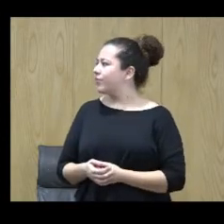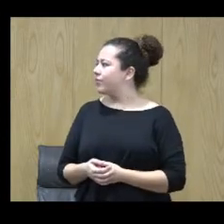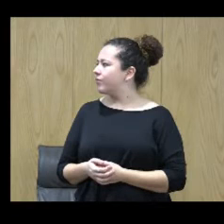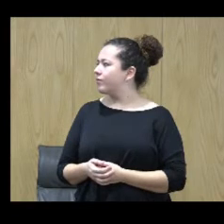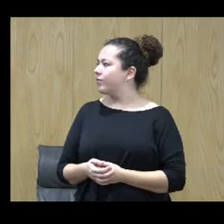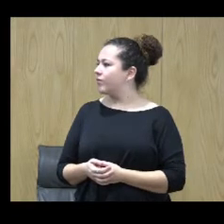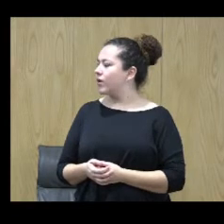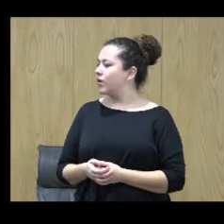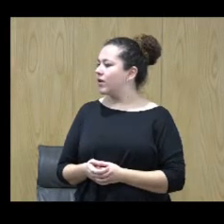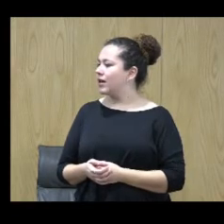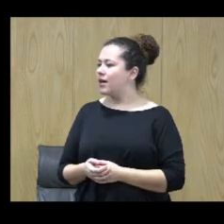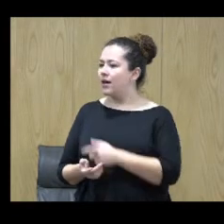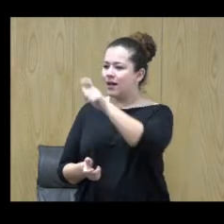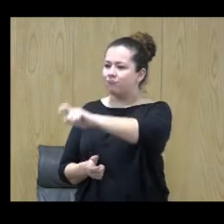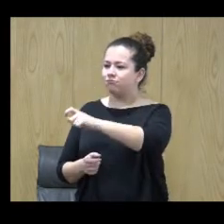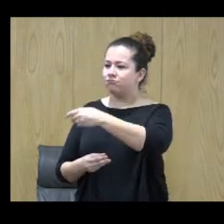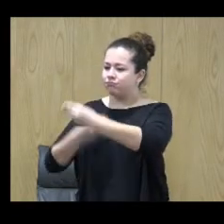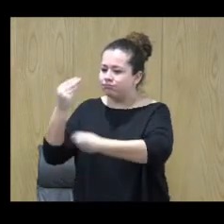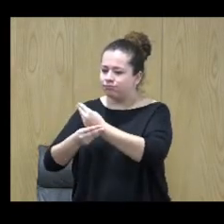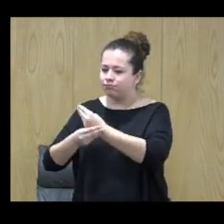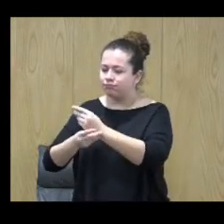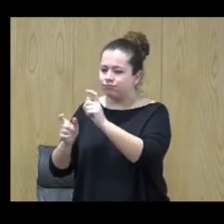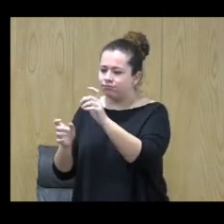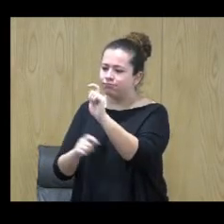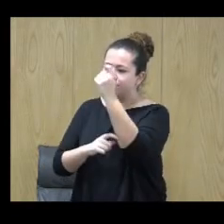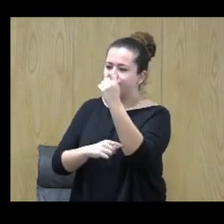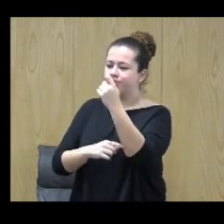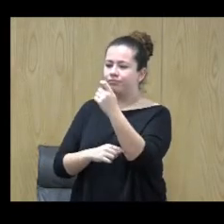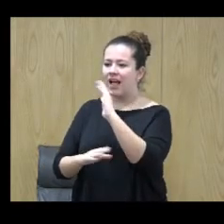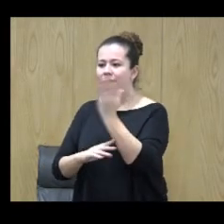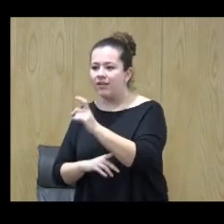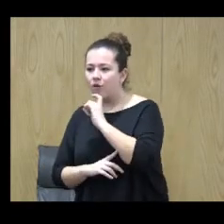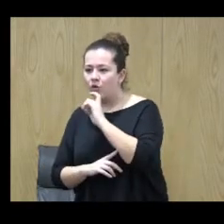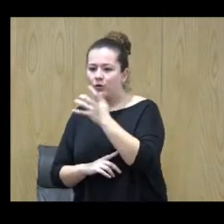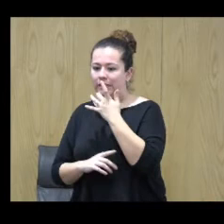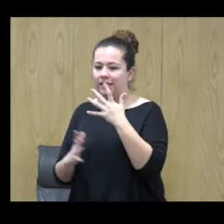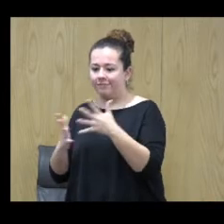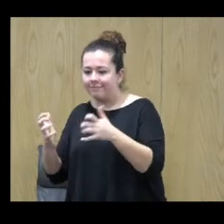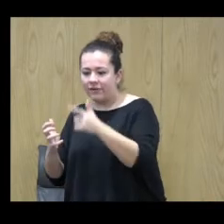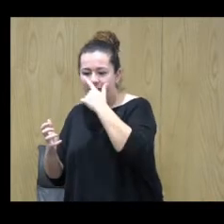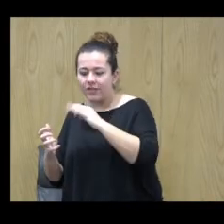¿Cómo afecta a su rendimiento, por ejemplo, textos que sean más sencillos o textos más complejos?